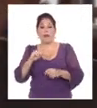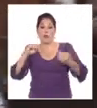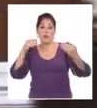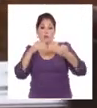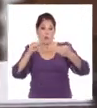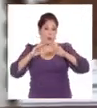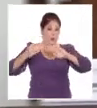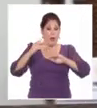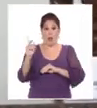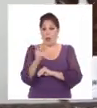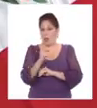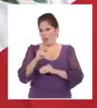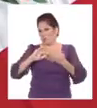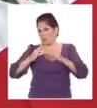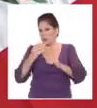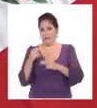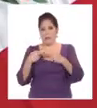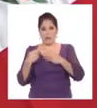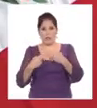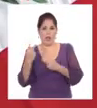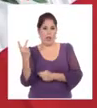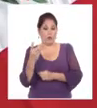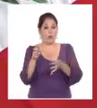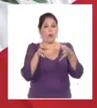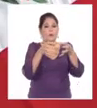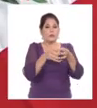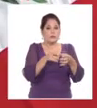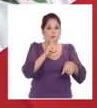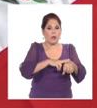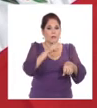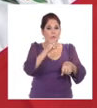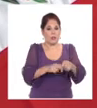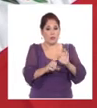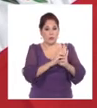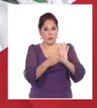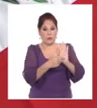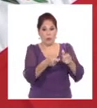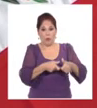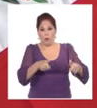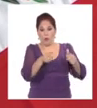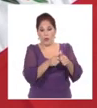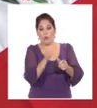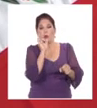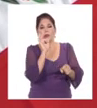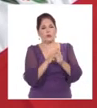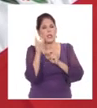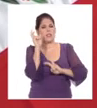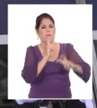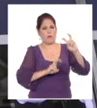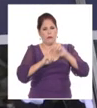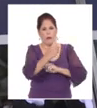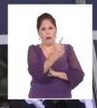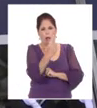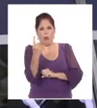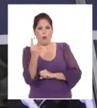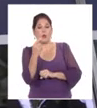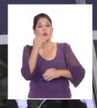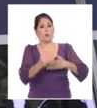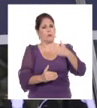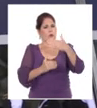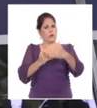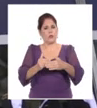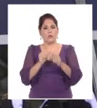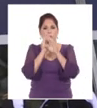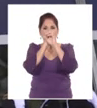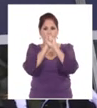Benavides y boluarte la comisión de acusaciones constitucionales del Congreso comenzó a estudiar los casos es un procedimiento reservado